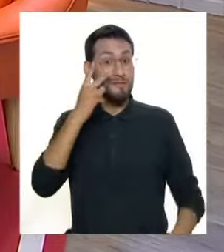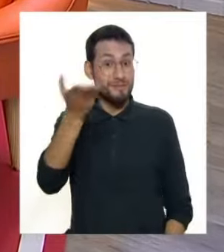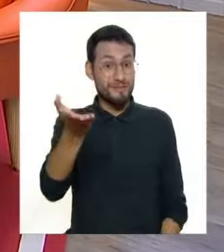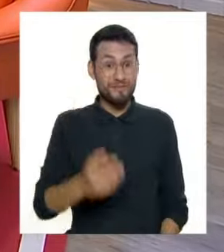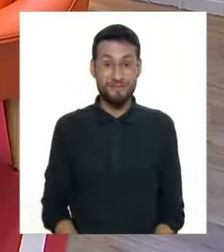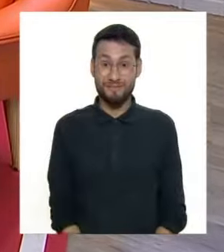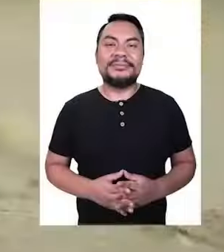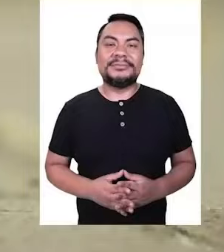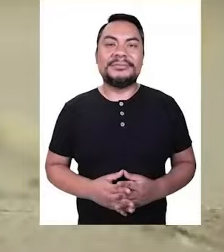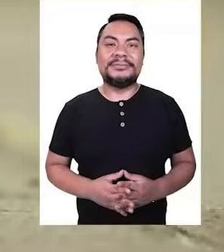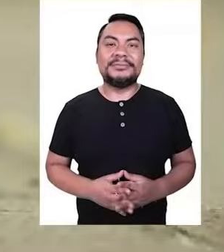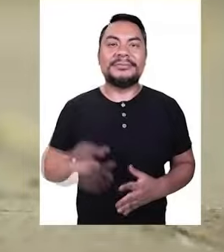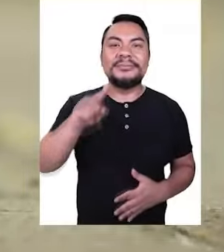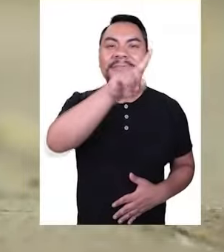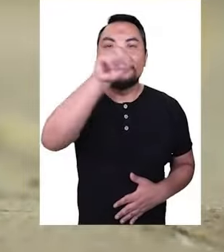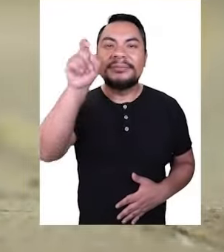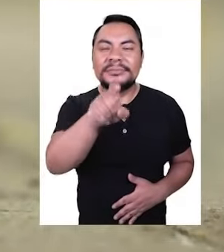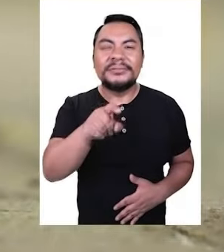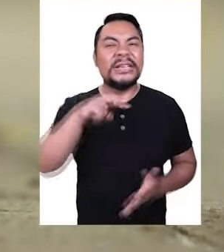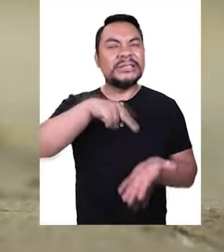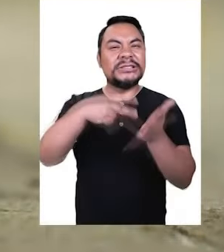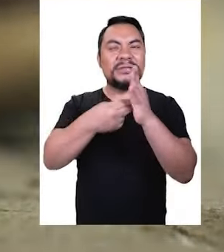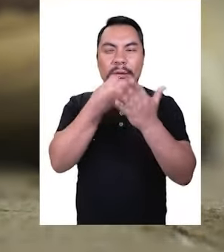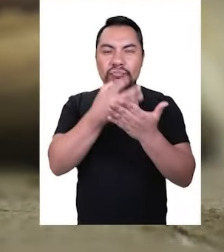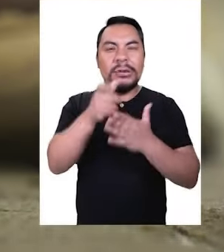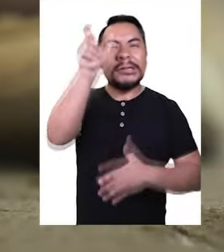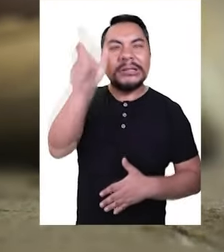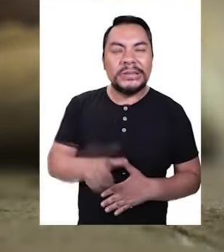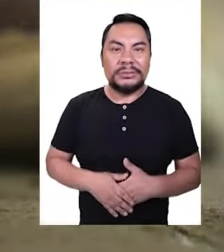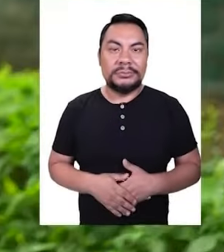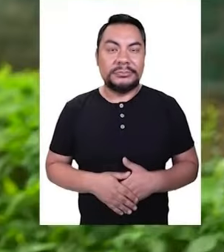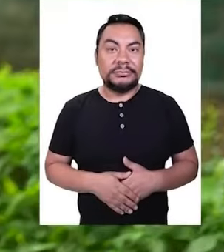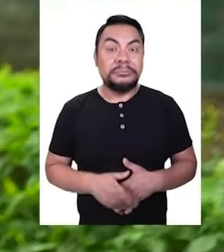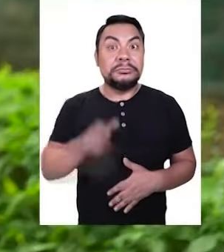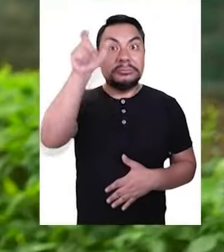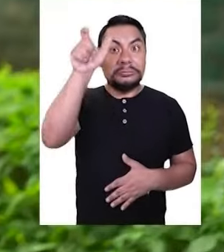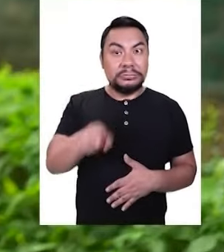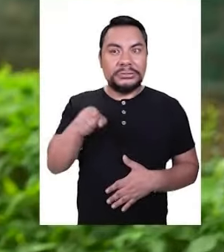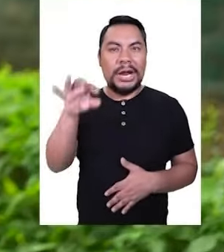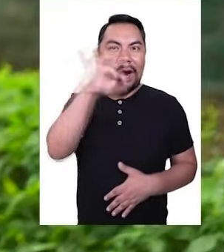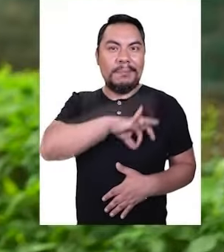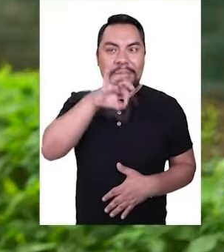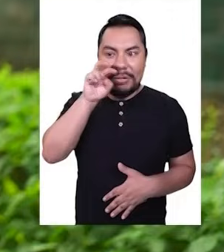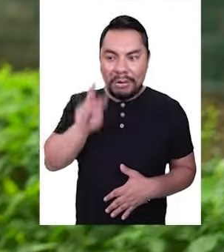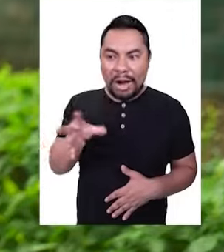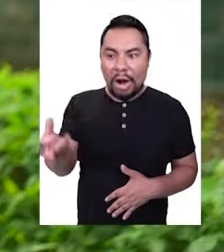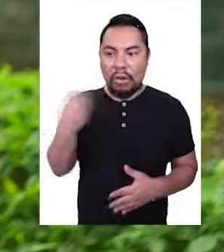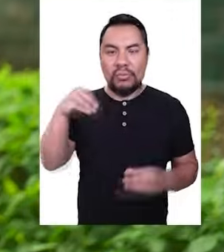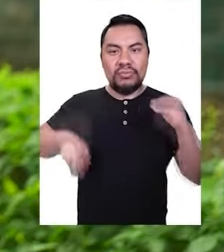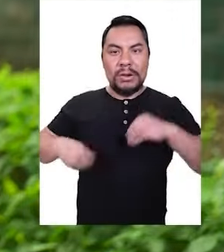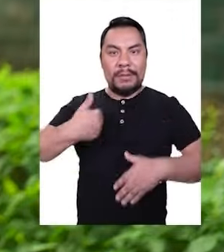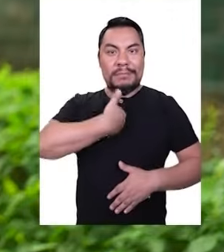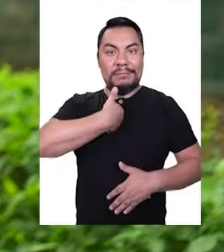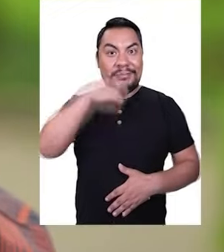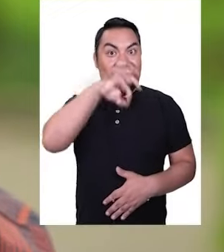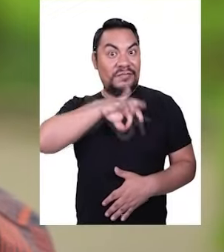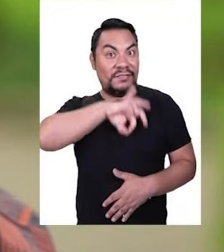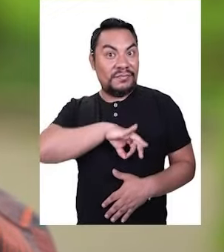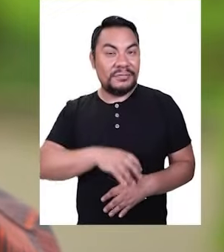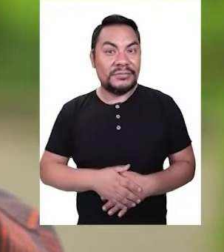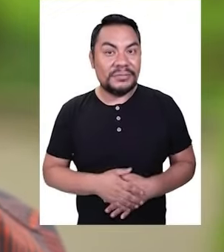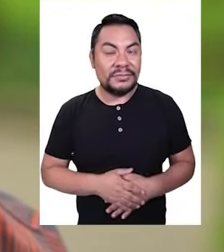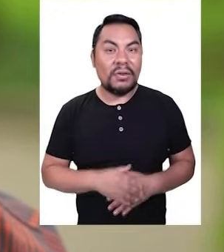favor. ¿Qué es ser un buen ciudadano? ¿Alguien que aprovecha la oportunidad para su propio